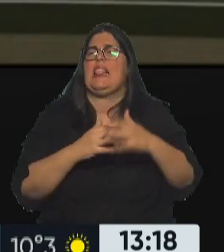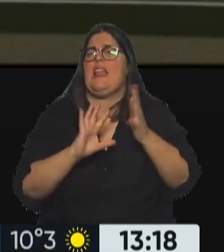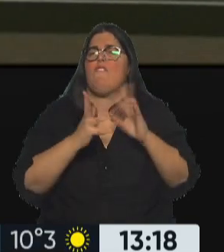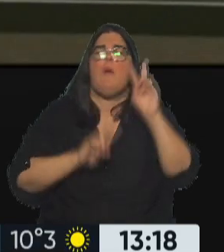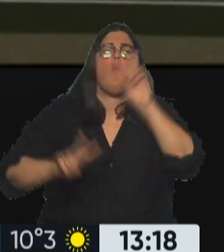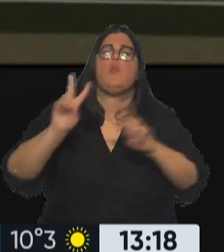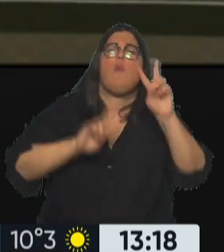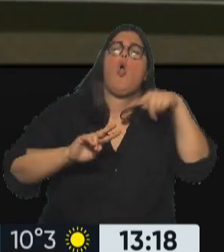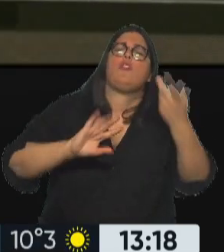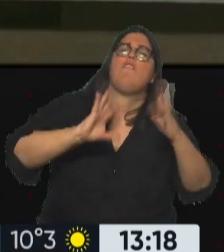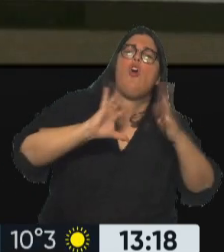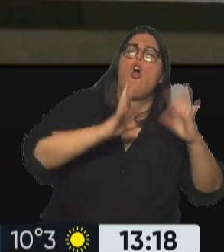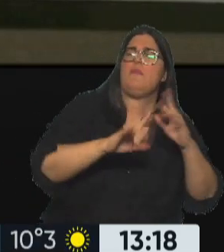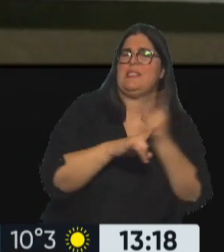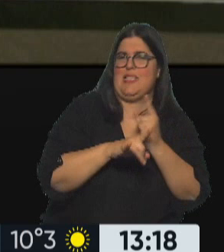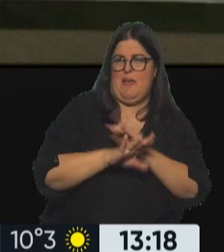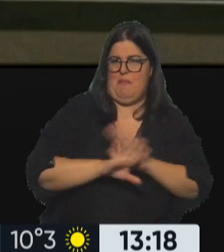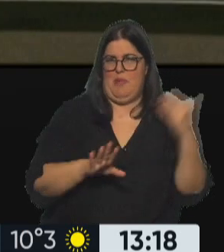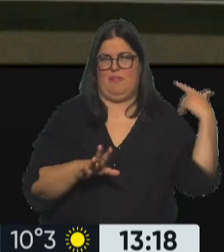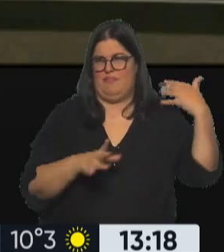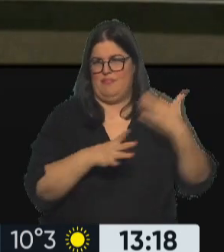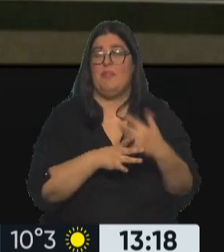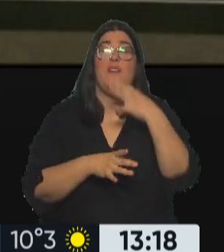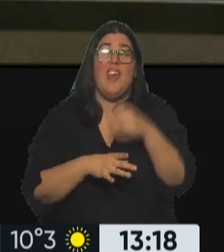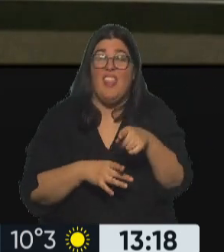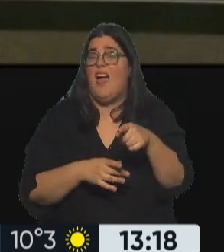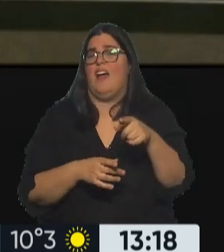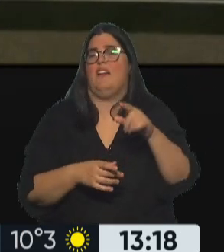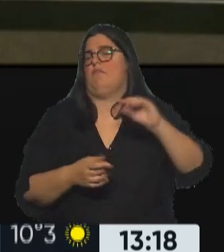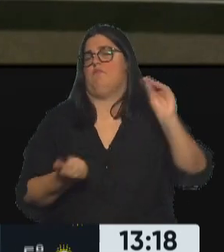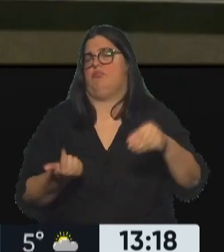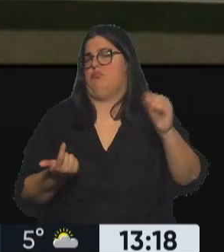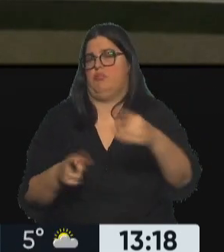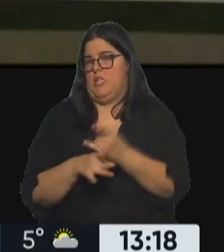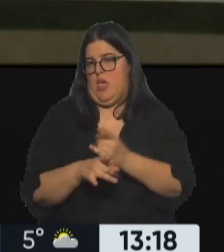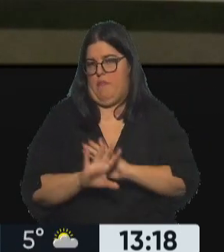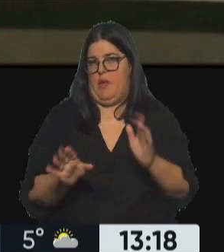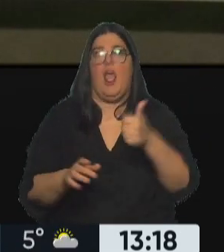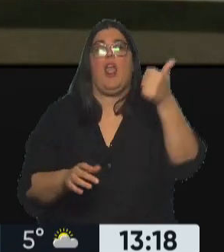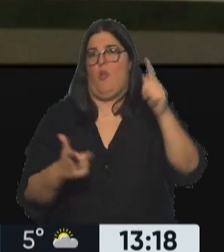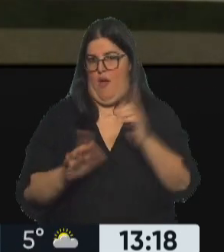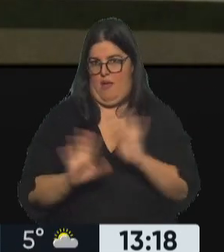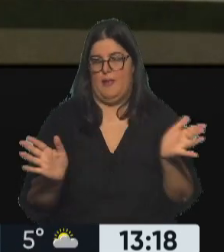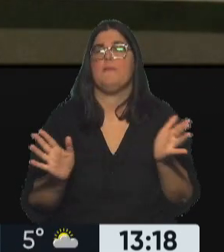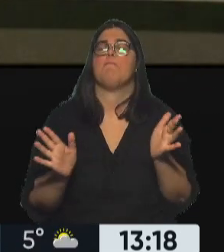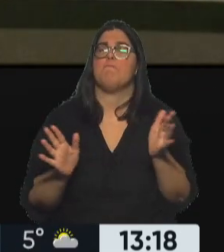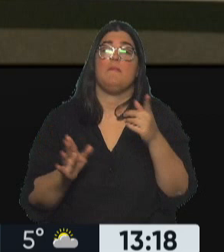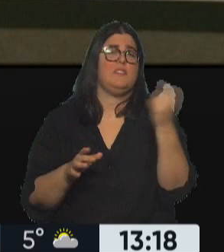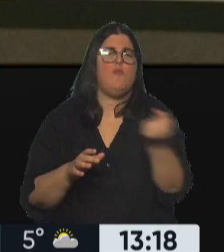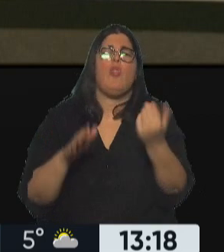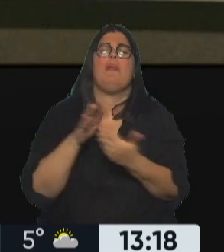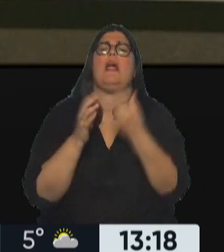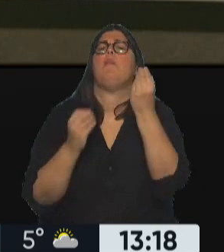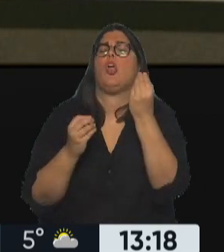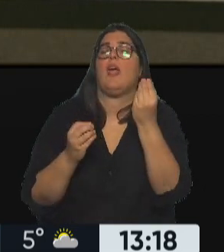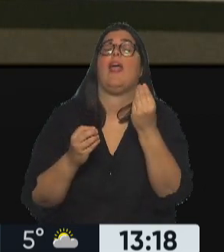razón en general no conducen al éxito. Y la razón fundamental es que porque el uso de las monedas